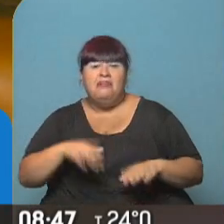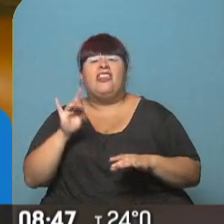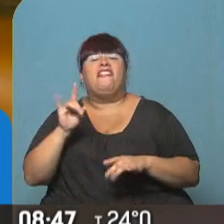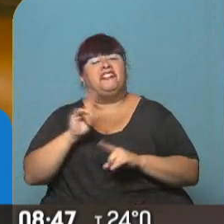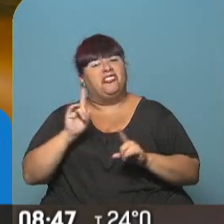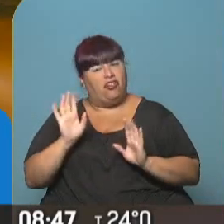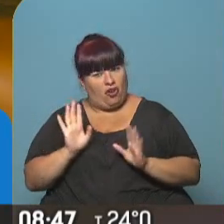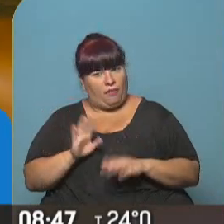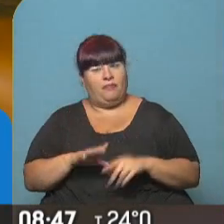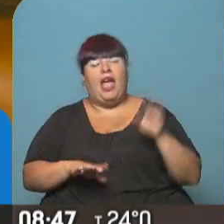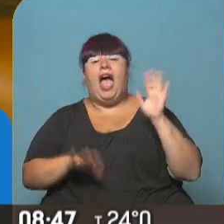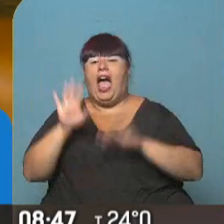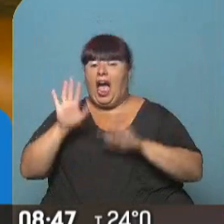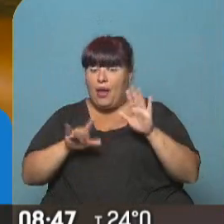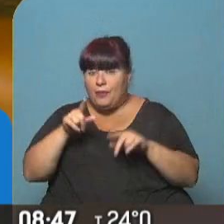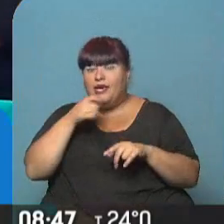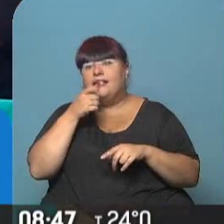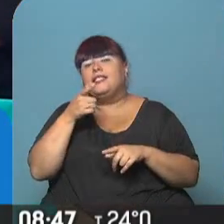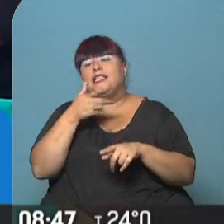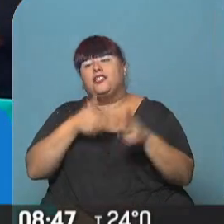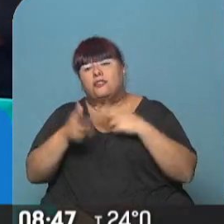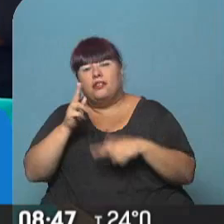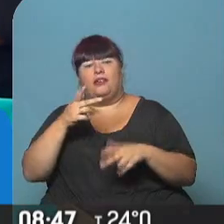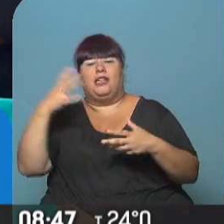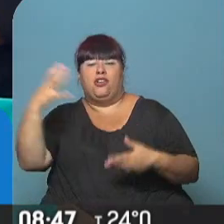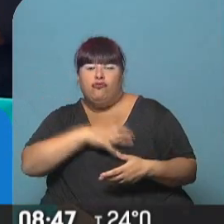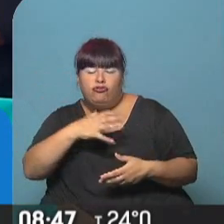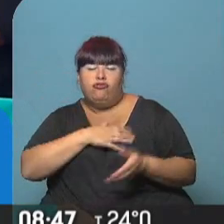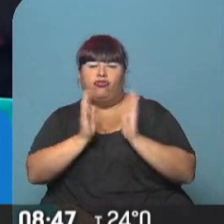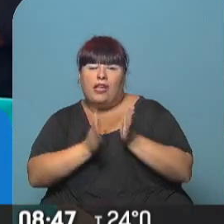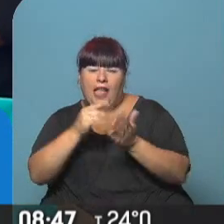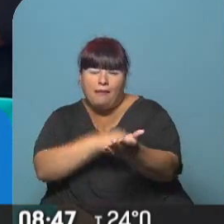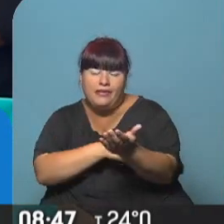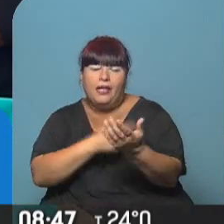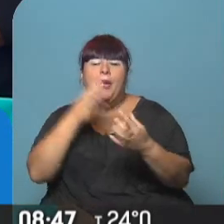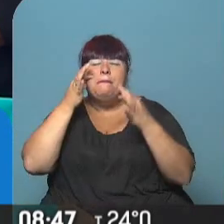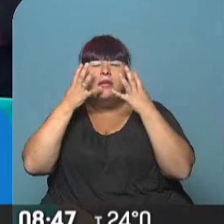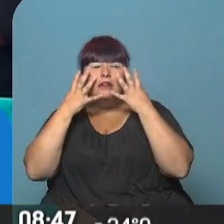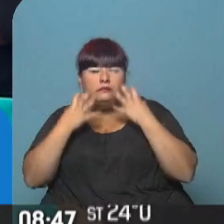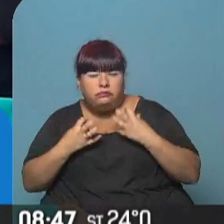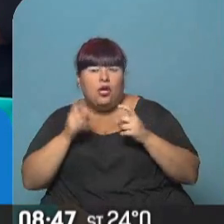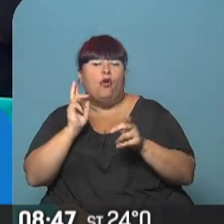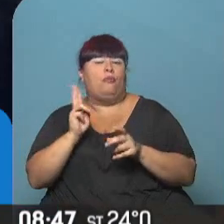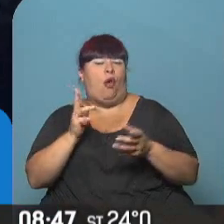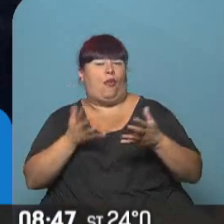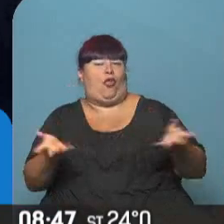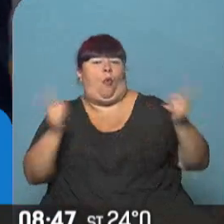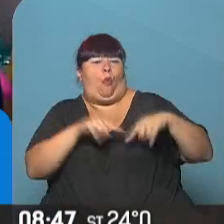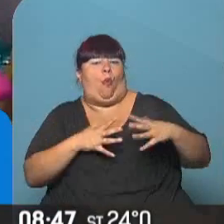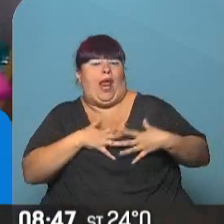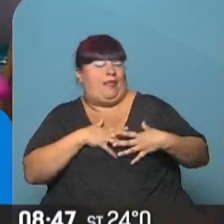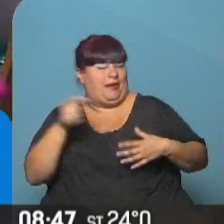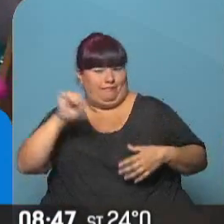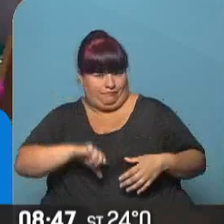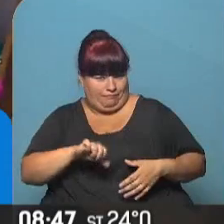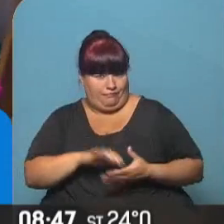duro. En ocasiones, someterse a procesos de rayos y quimioterapia deteriora la piel e impide la reconstrucción de las